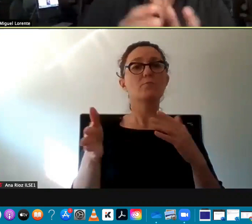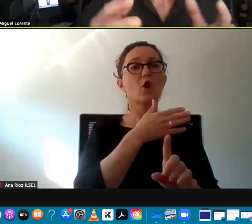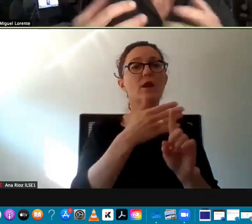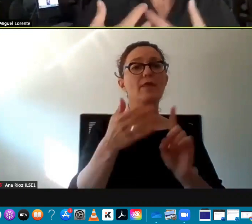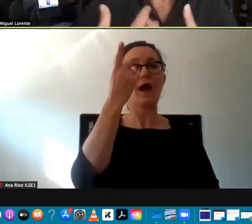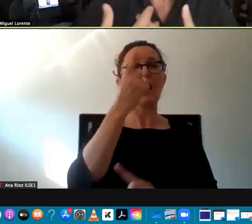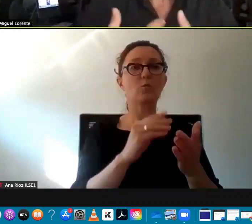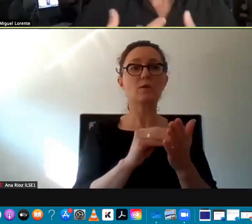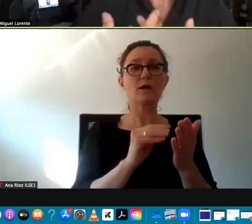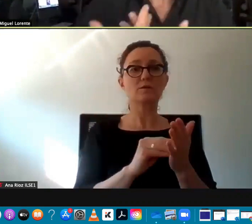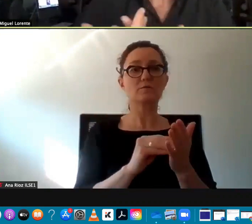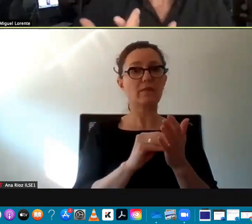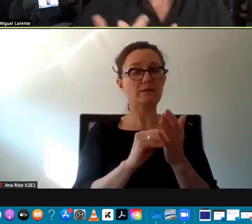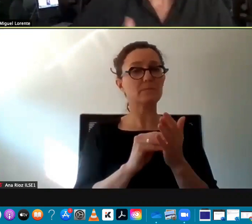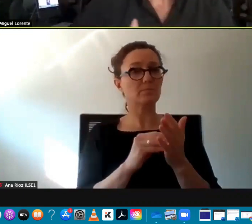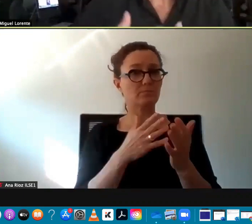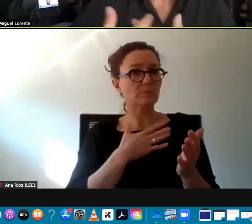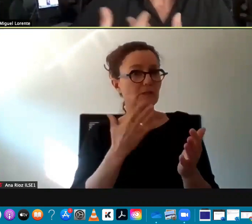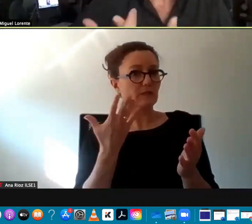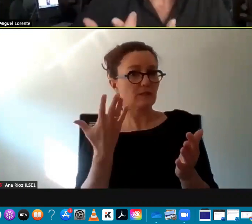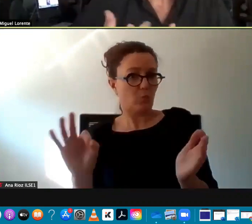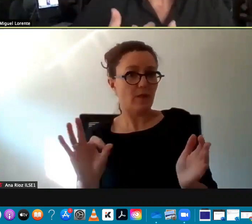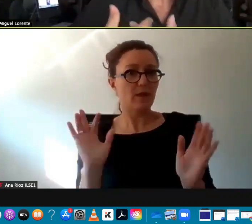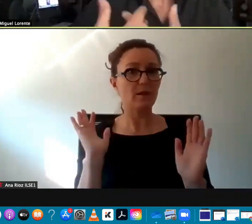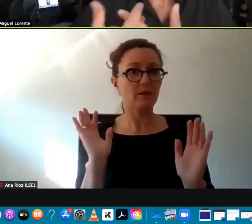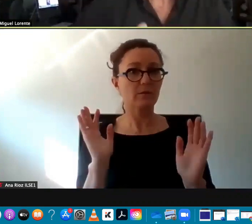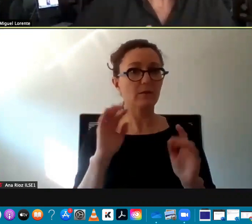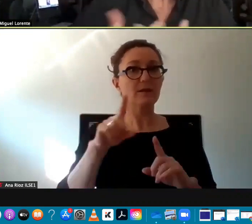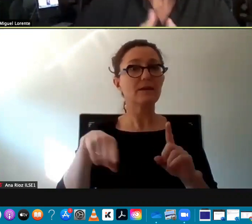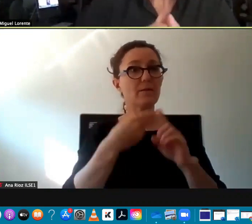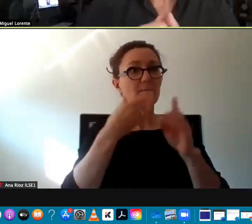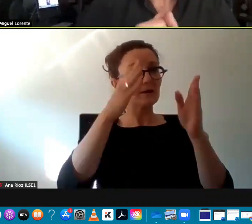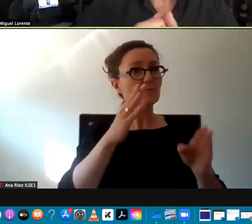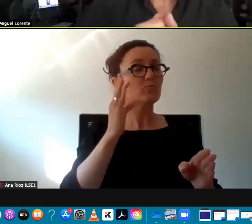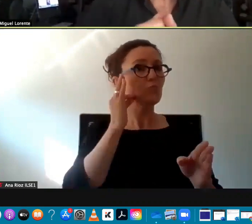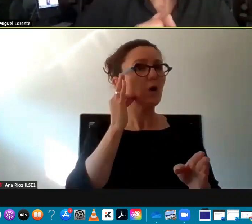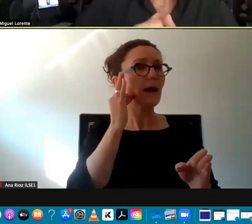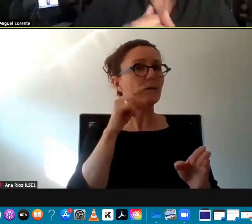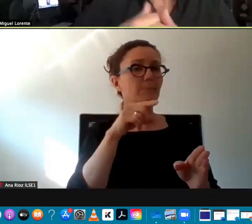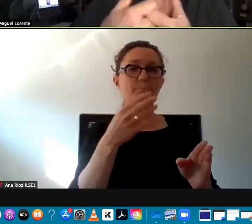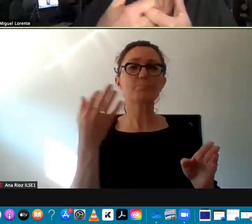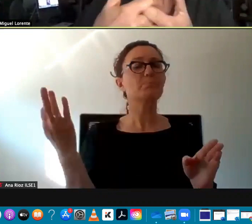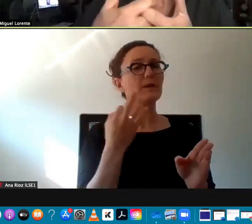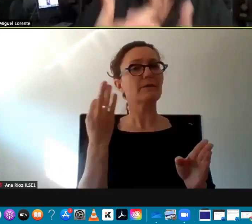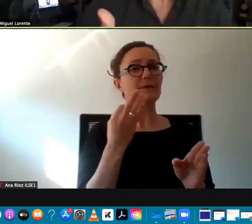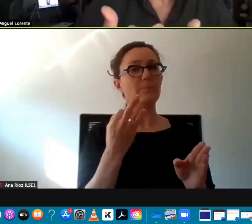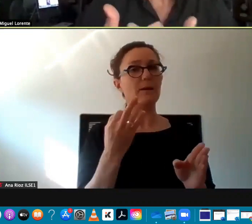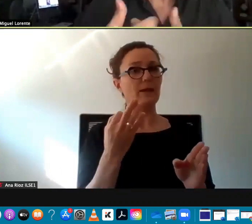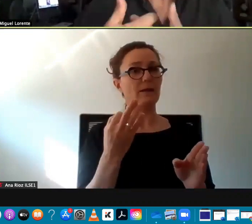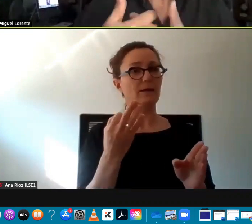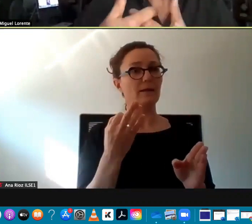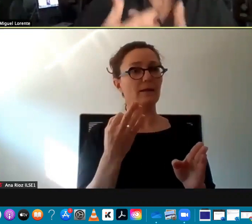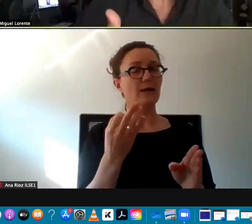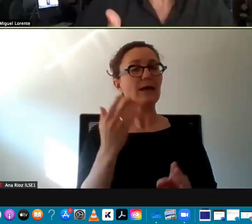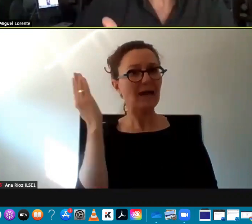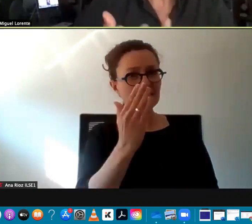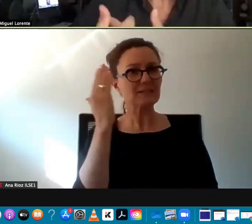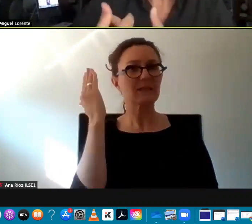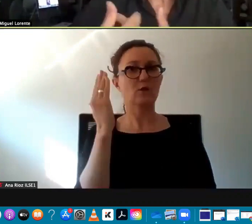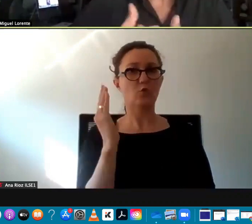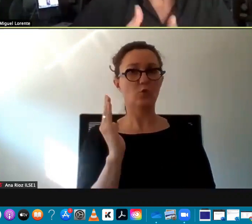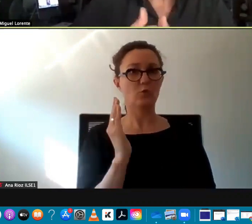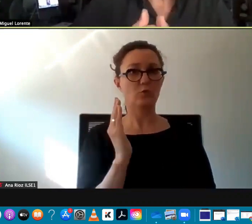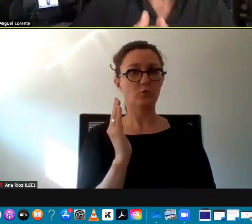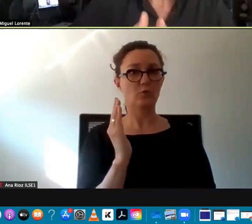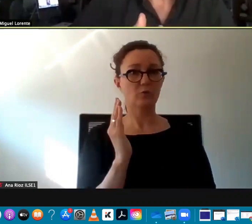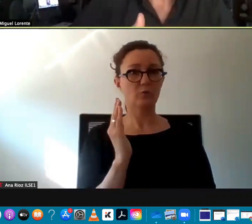se puede, o él entiende que la mujer merece el castigo de ese último acto violento a través